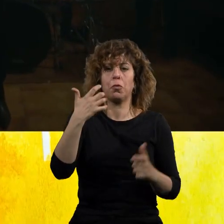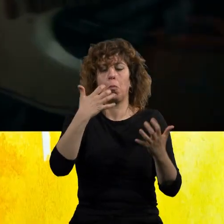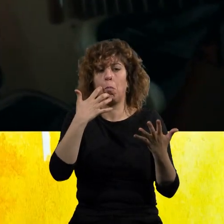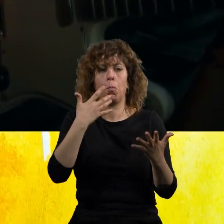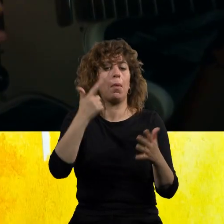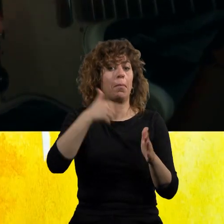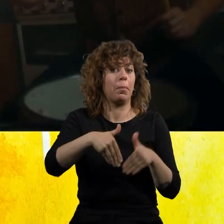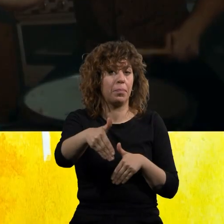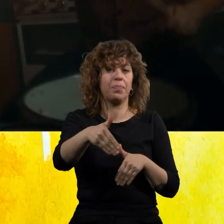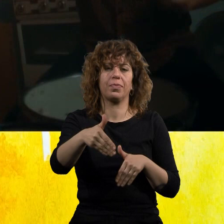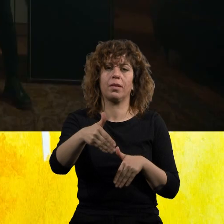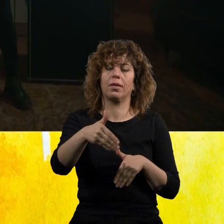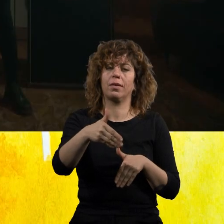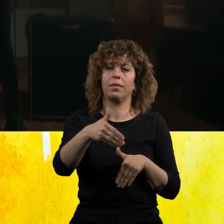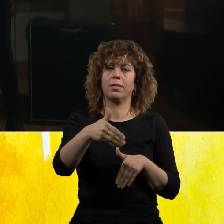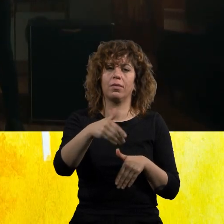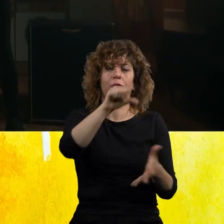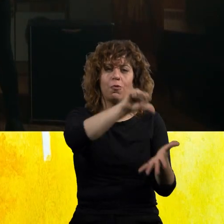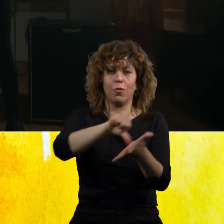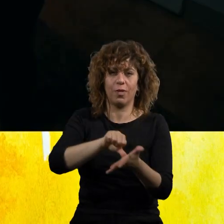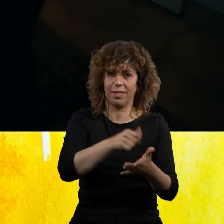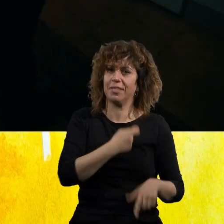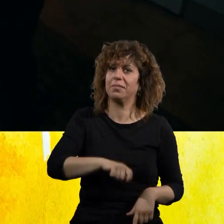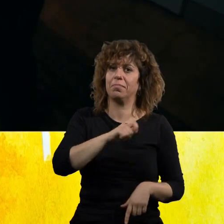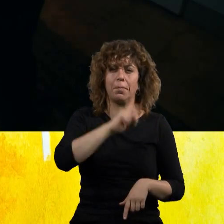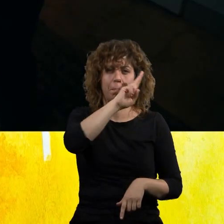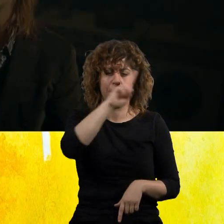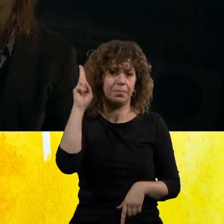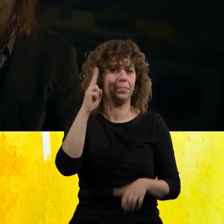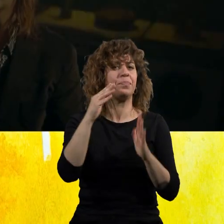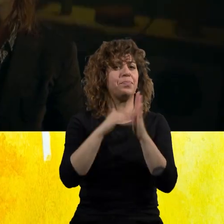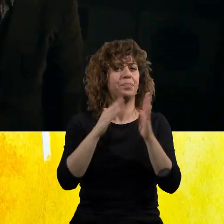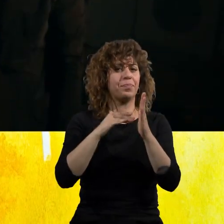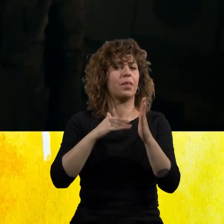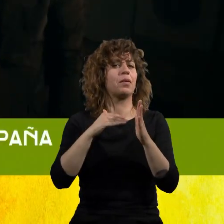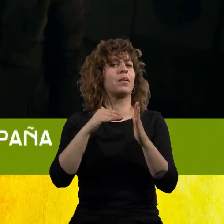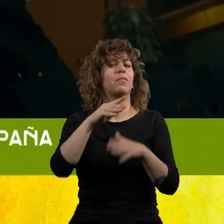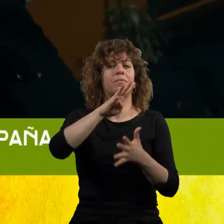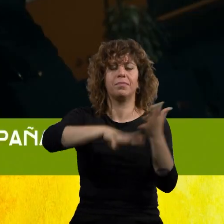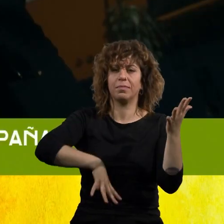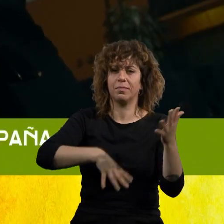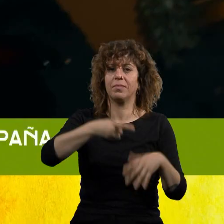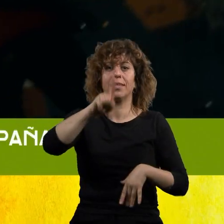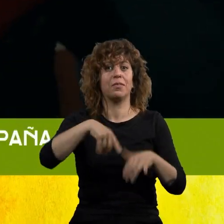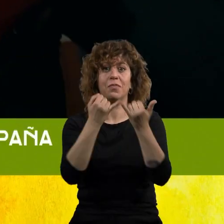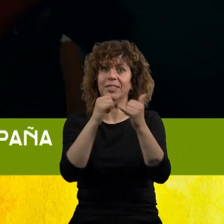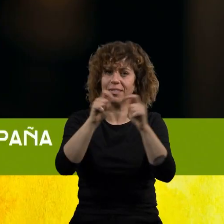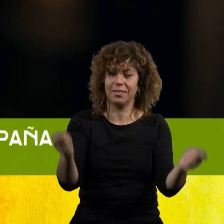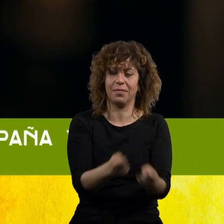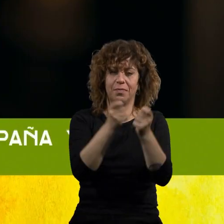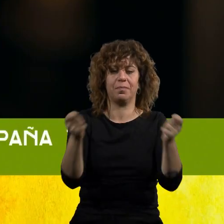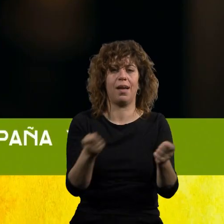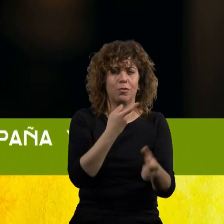en muchas ciudades de España, en Madrid, en Valencia, en Barcelona, vamos a tocar en festivales, vamos a